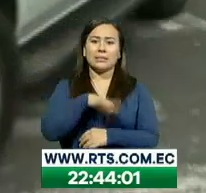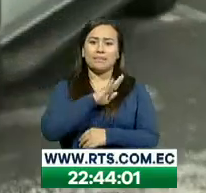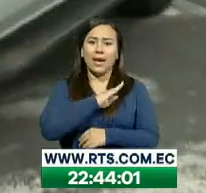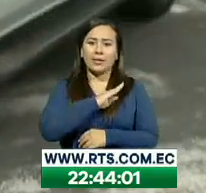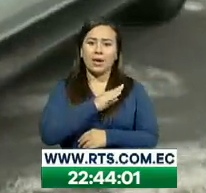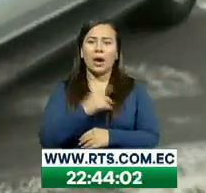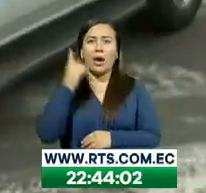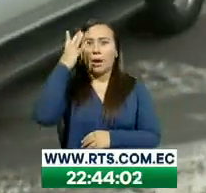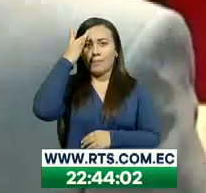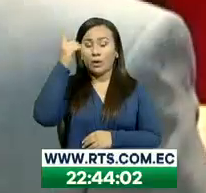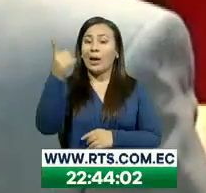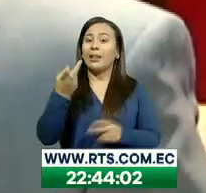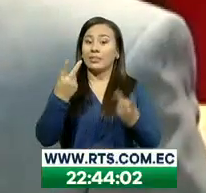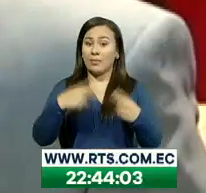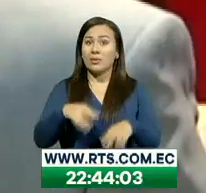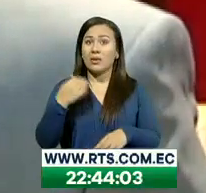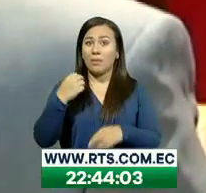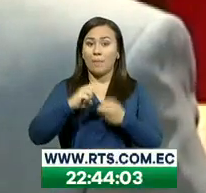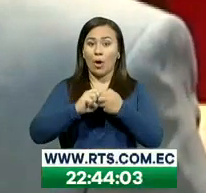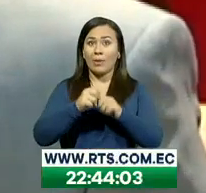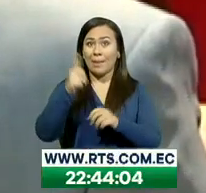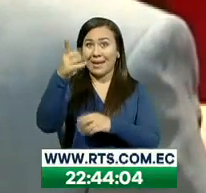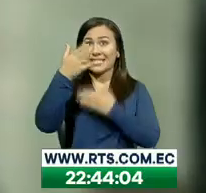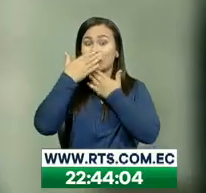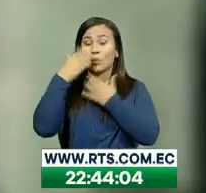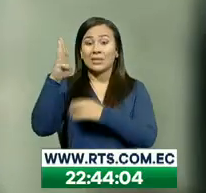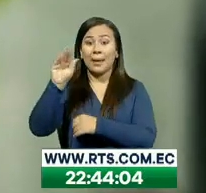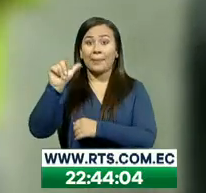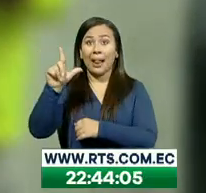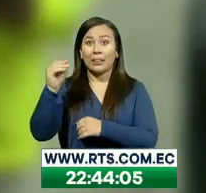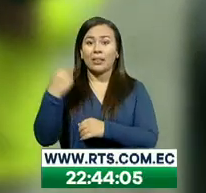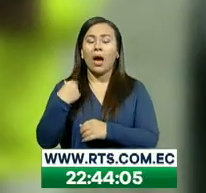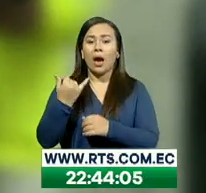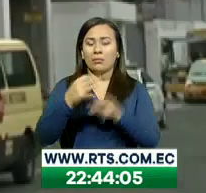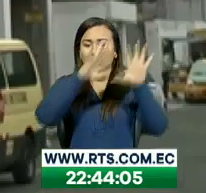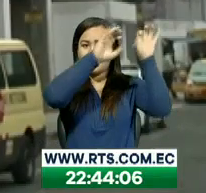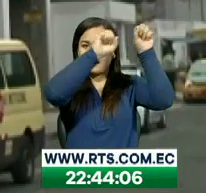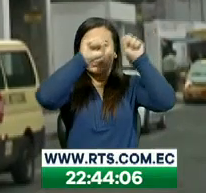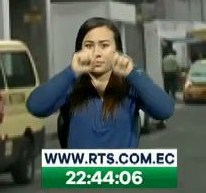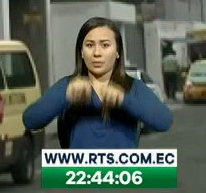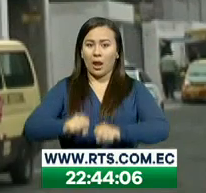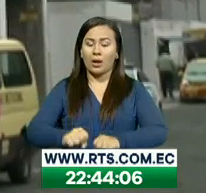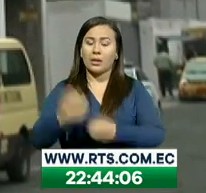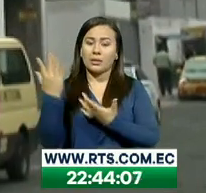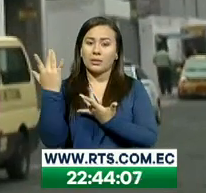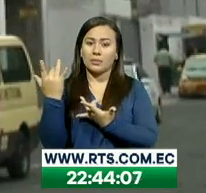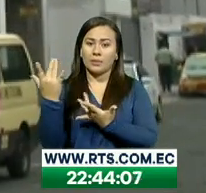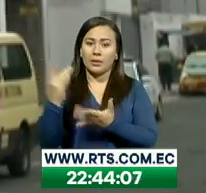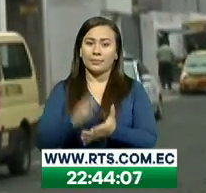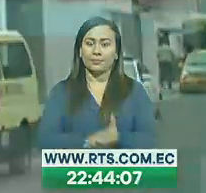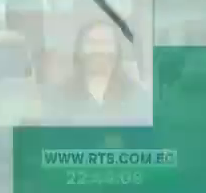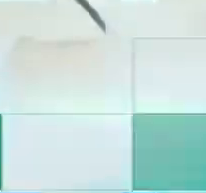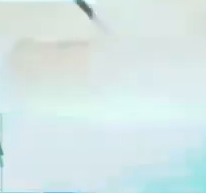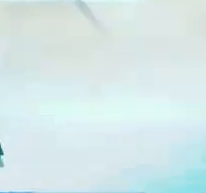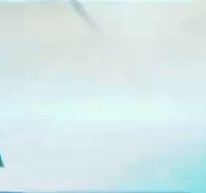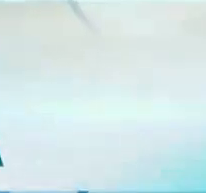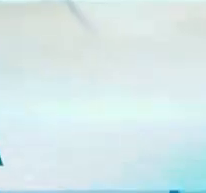proceso anterior por el secuestro del legislador Fernando Balda y mantiene una orden de extradición. Informó Javier Rosero.